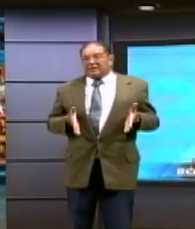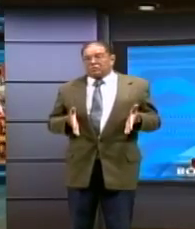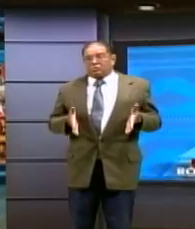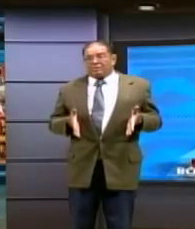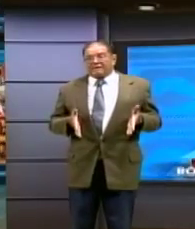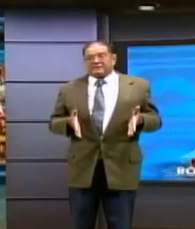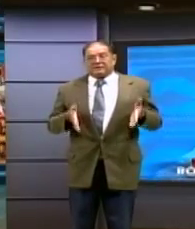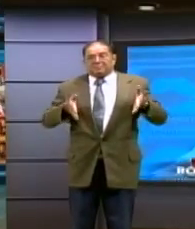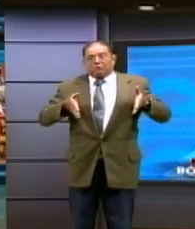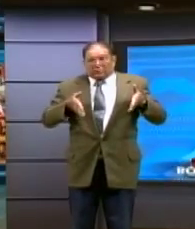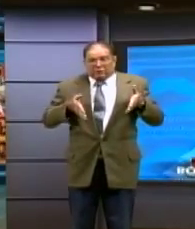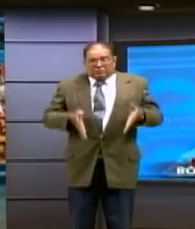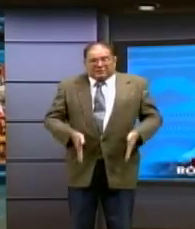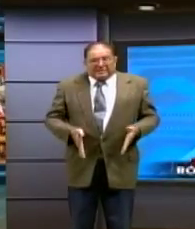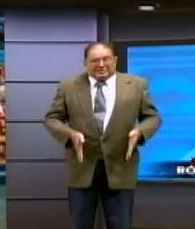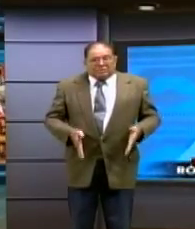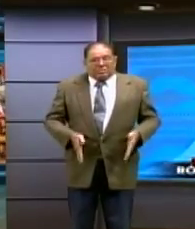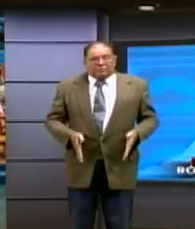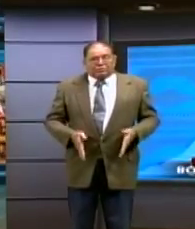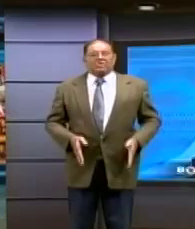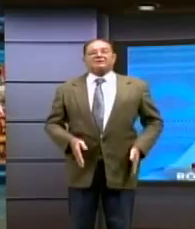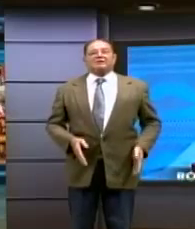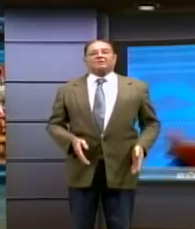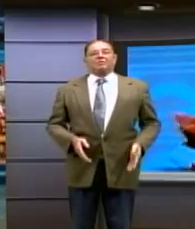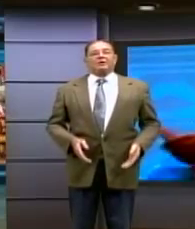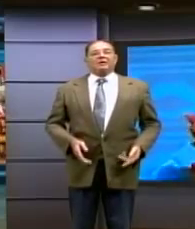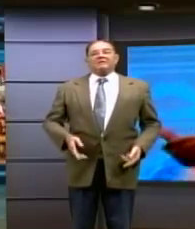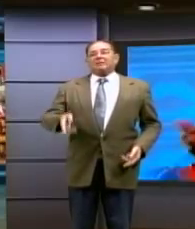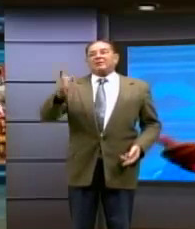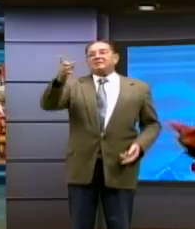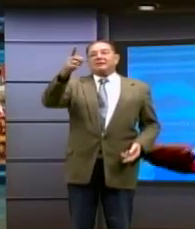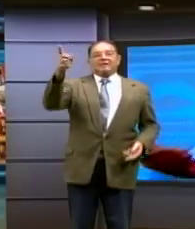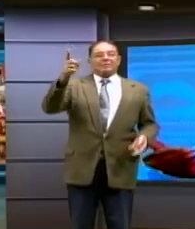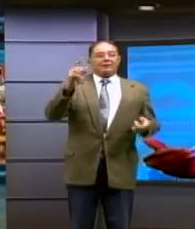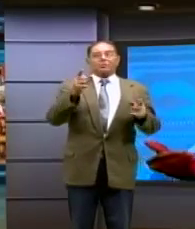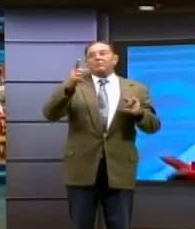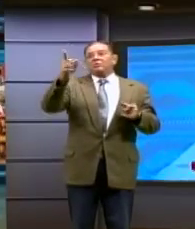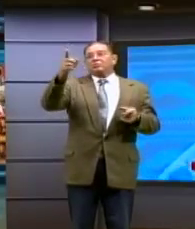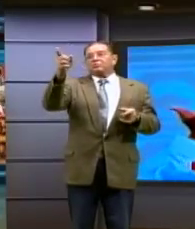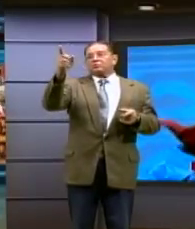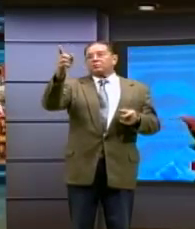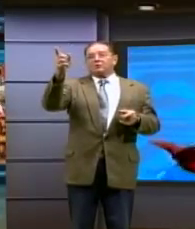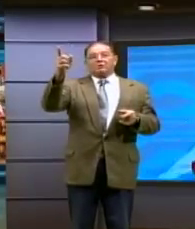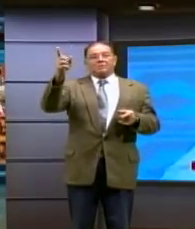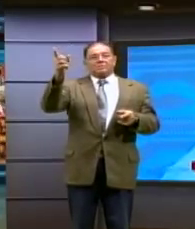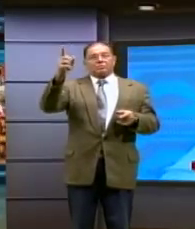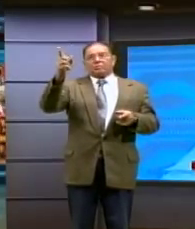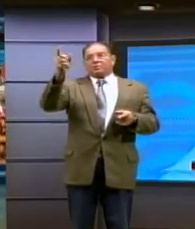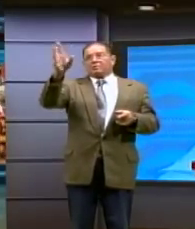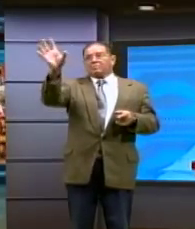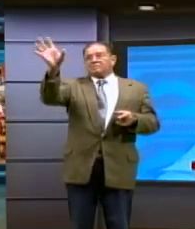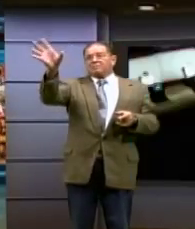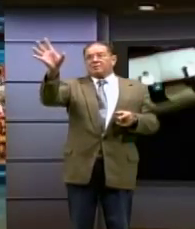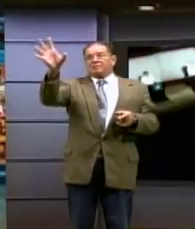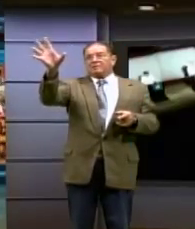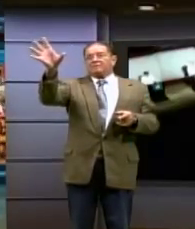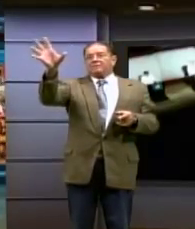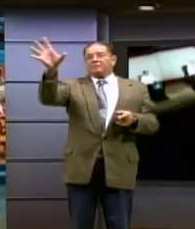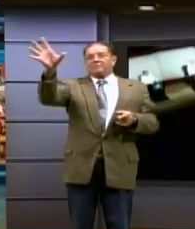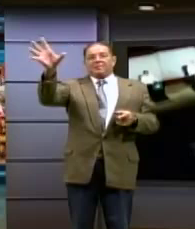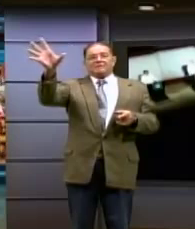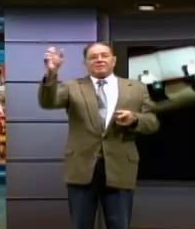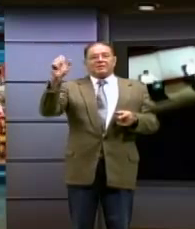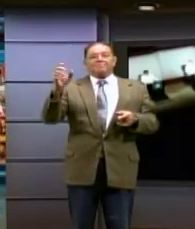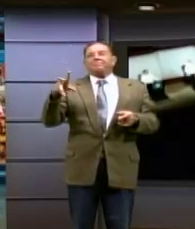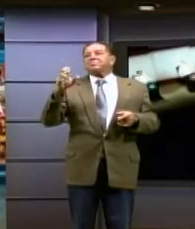personas que están acostumbradas a hacer lo que yo en este momento estoy haciendo, si me dicen hay que hablar 2 minutos, yo estoy viendo